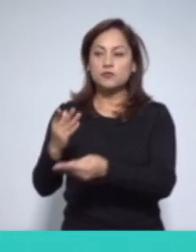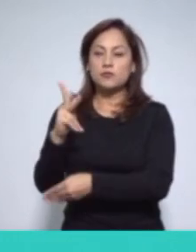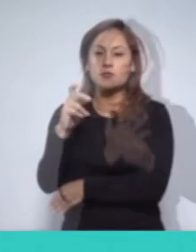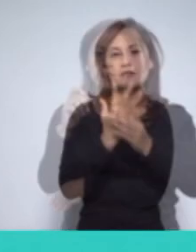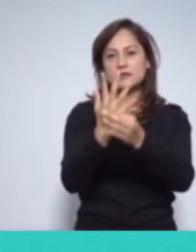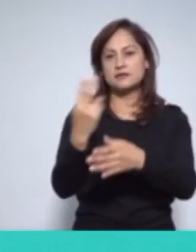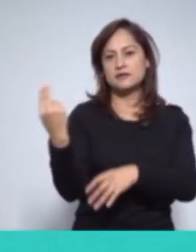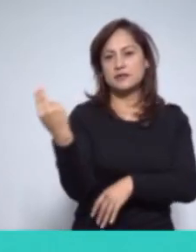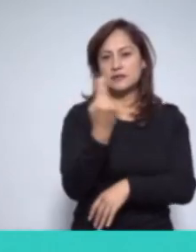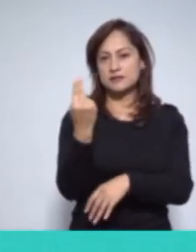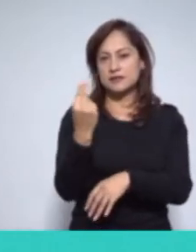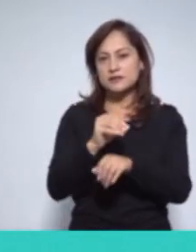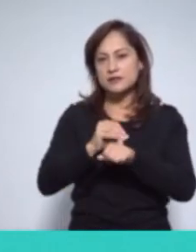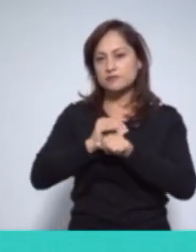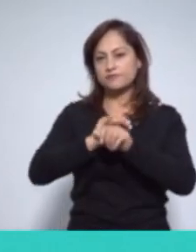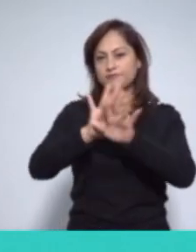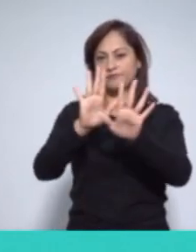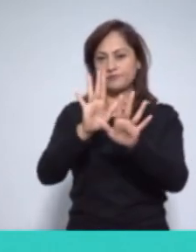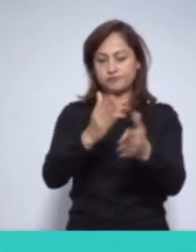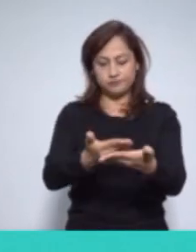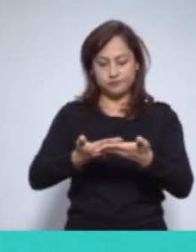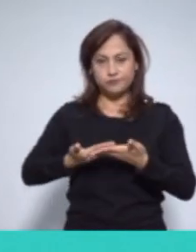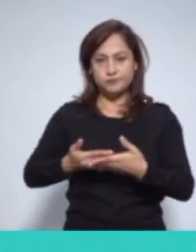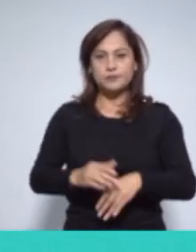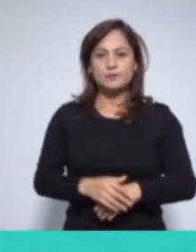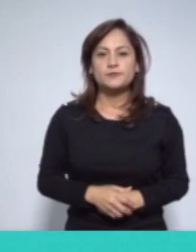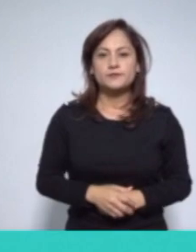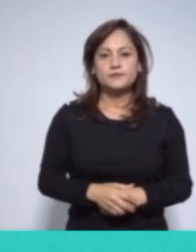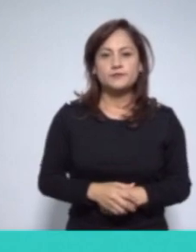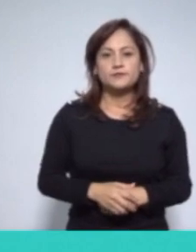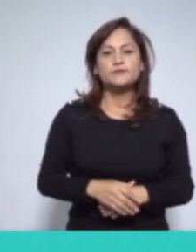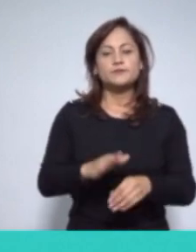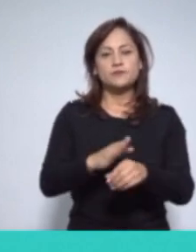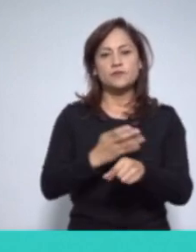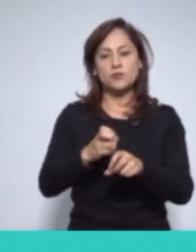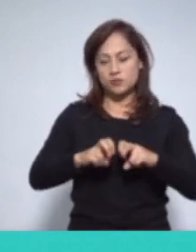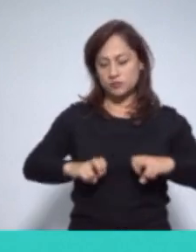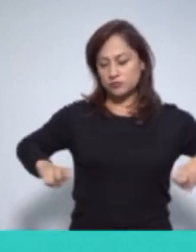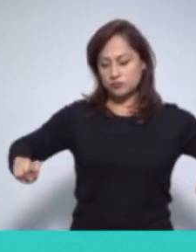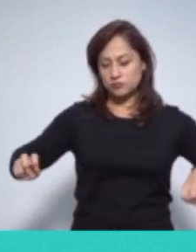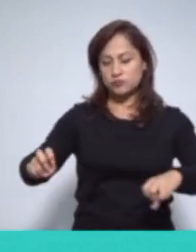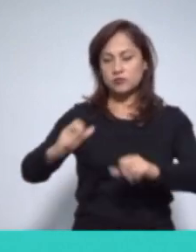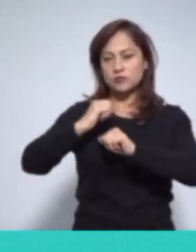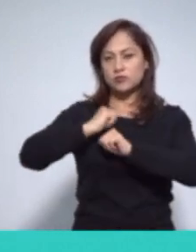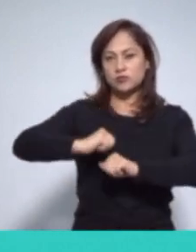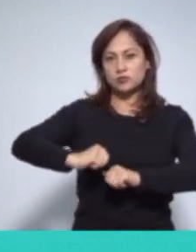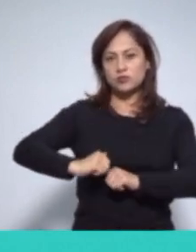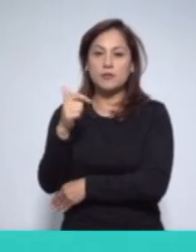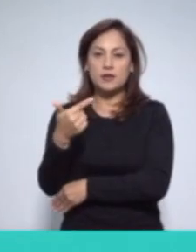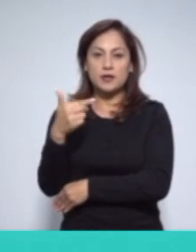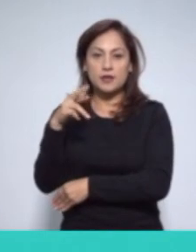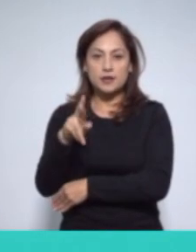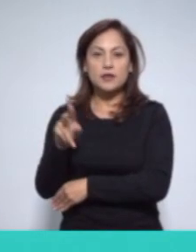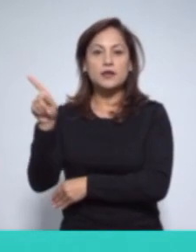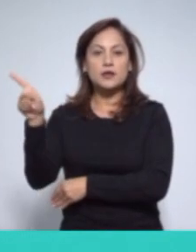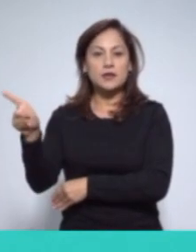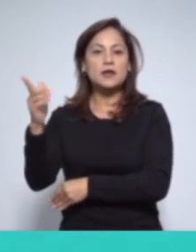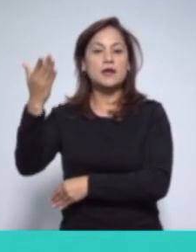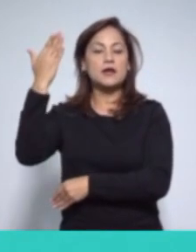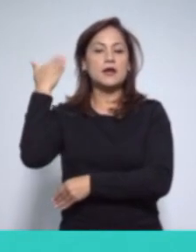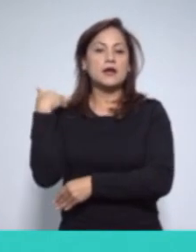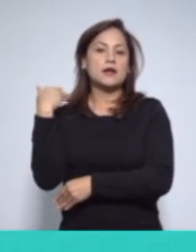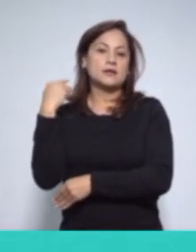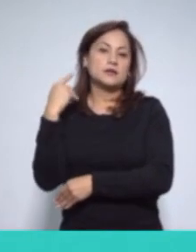Benítez Treviño. En sesión del Pleno, el comisionado Óscar Guerra Ford explicó que una persona solicitó los documentos que acrediten que Manuel Benítez Treviño,